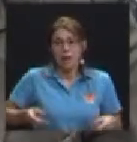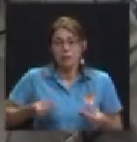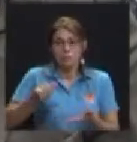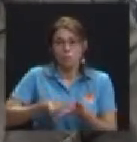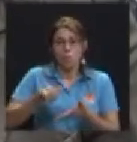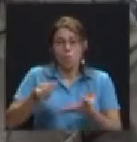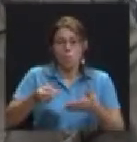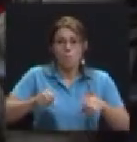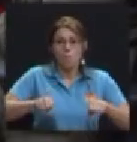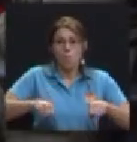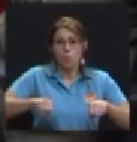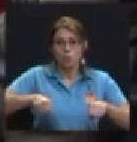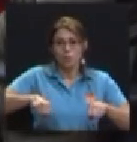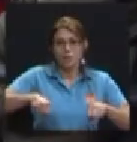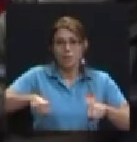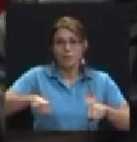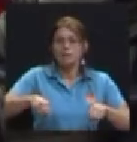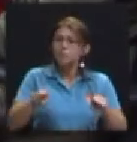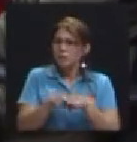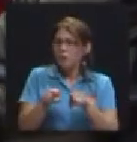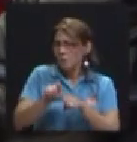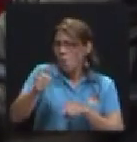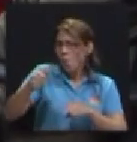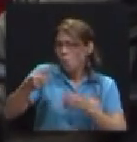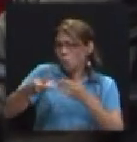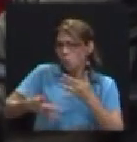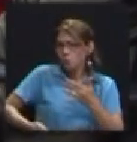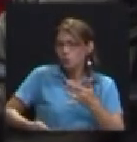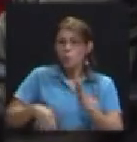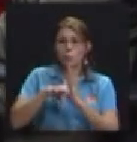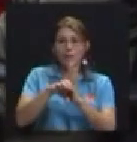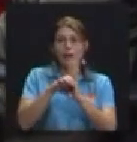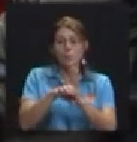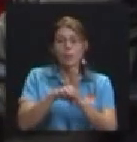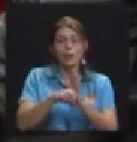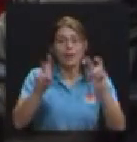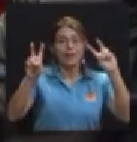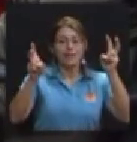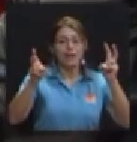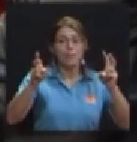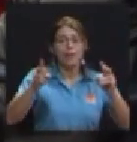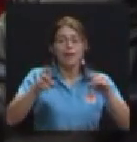Bueno, hay muchos otros. En el de telecomunicaciones, el tema del prepago, ¿verdad?, de los